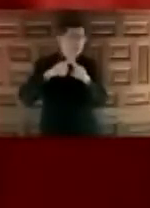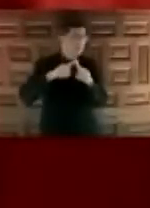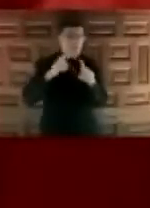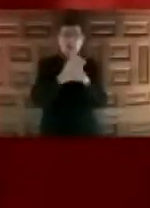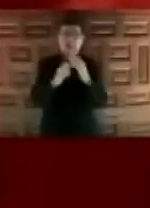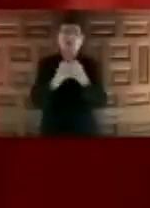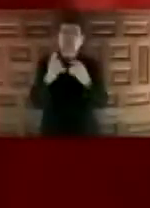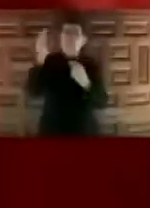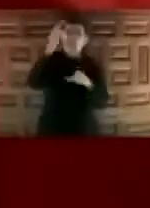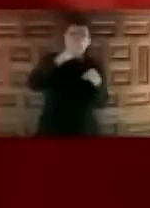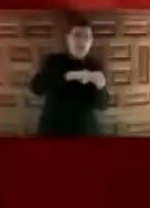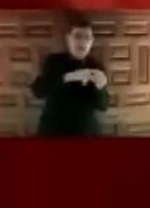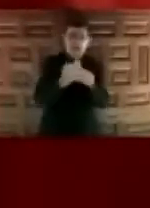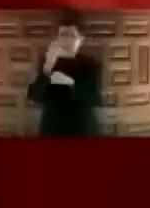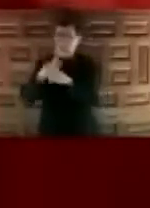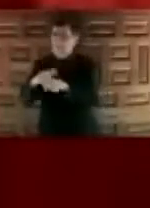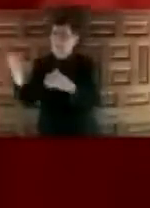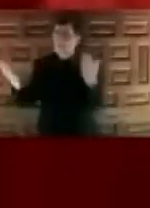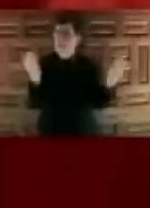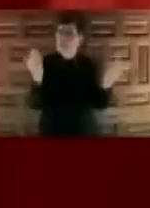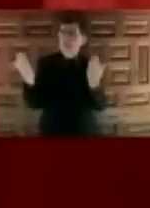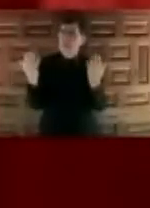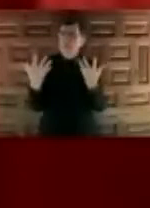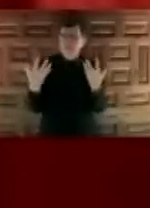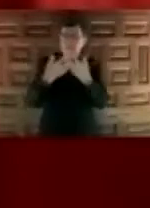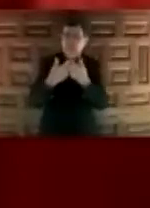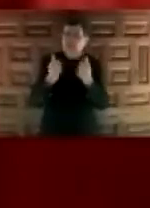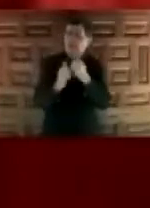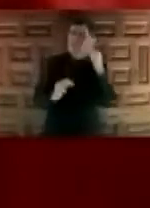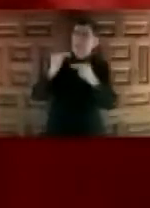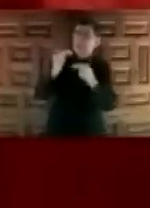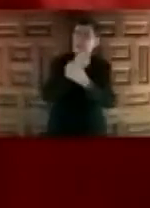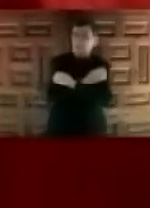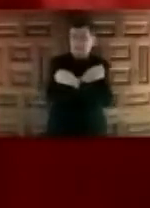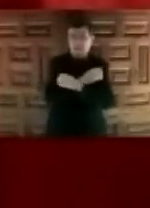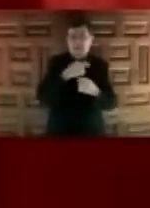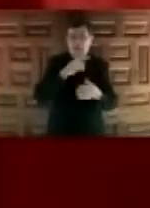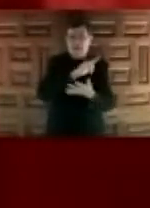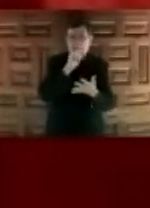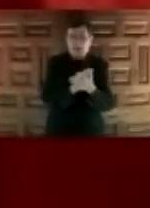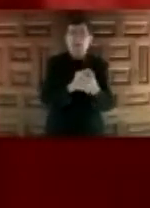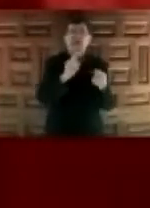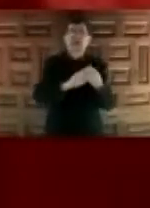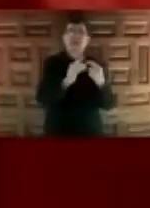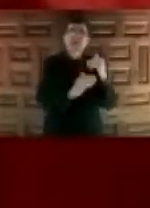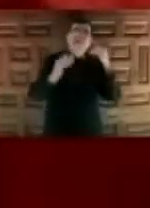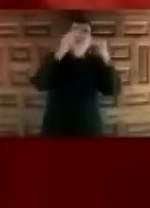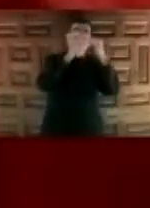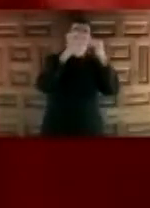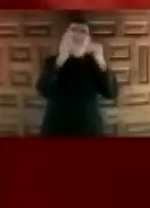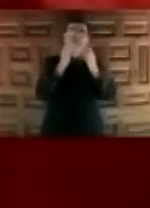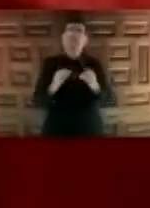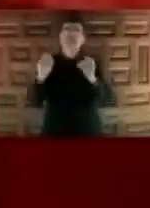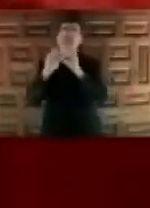diferentes actores, el federal y el estatal, los diferentes niveles educativos, porque aunque estamos hablando de la Ley General de Educación Superior, sí